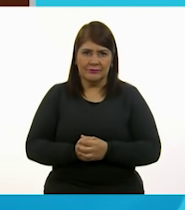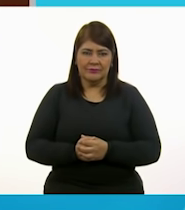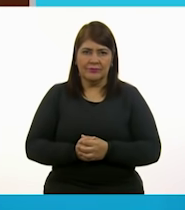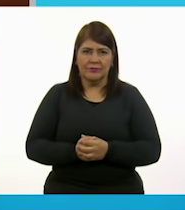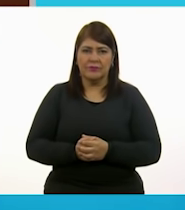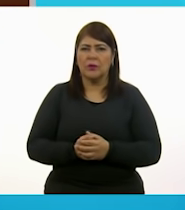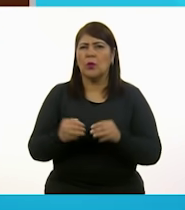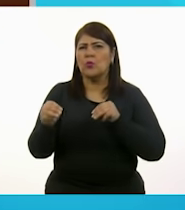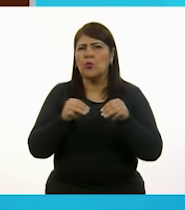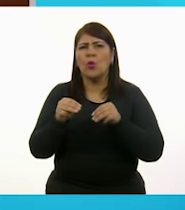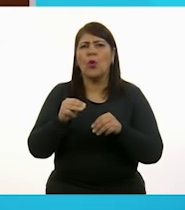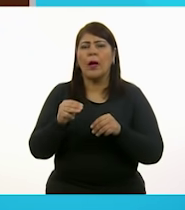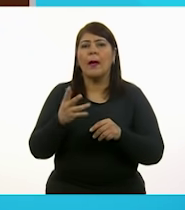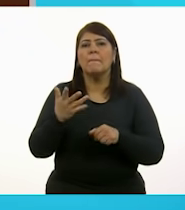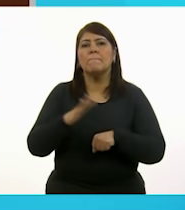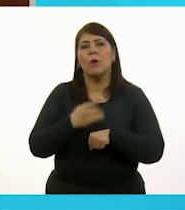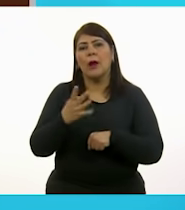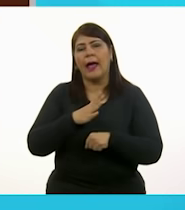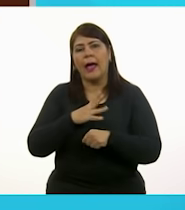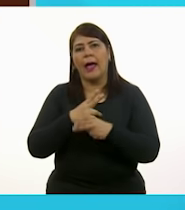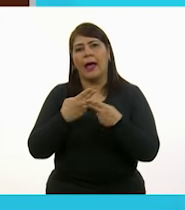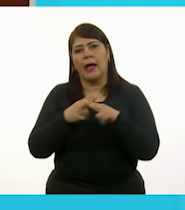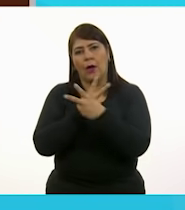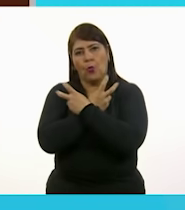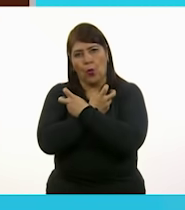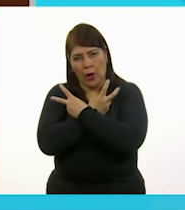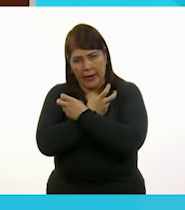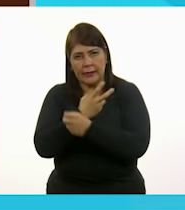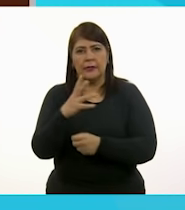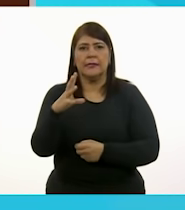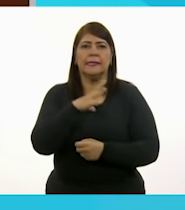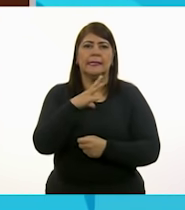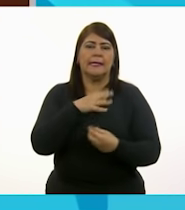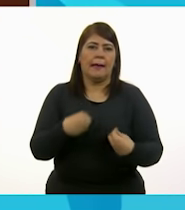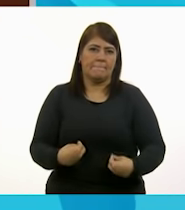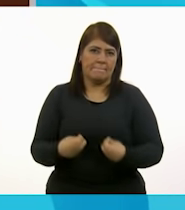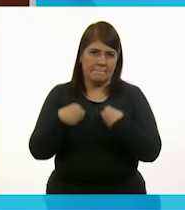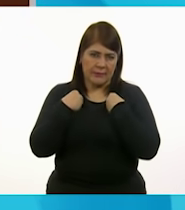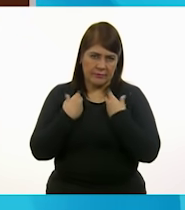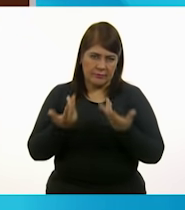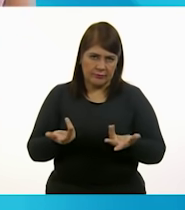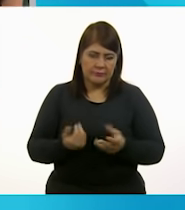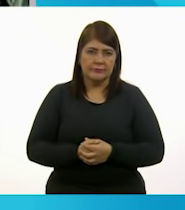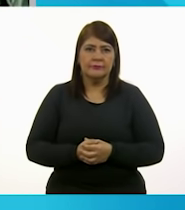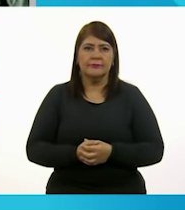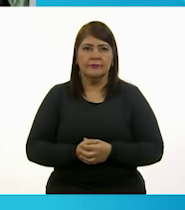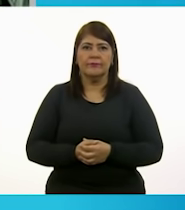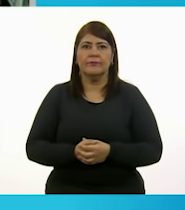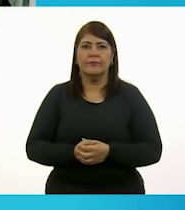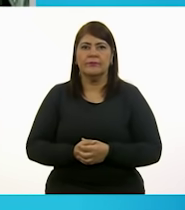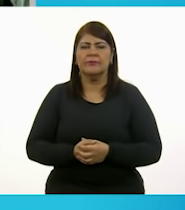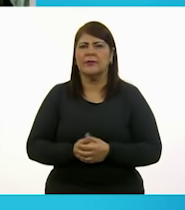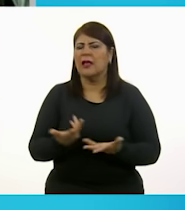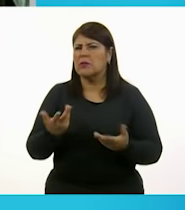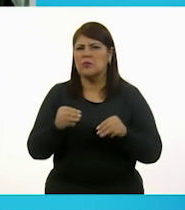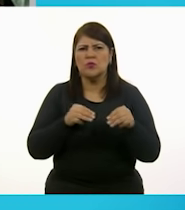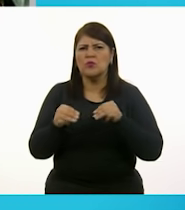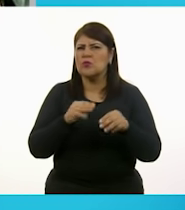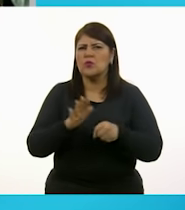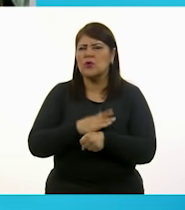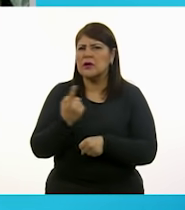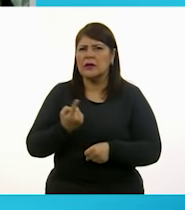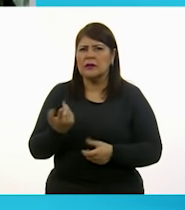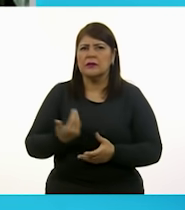Se mueven porque tienen huesos y son unos seres vivos ¿Por qué se mueven los animales?